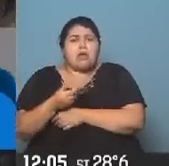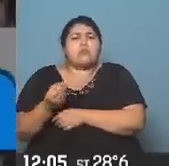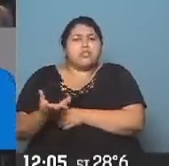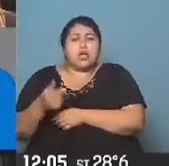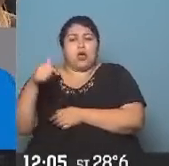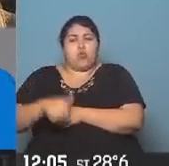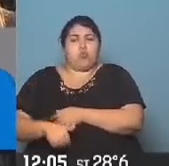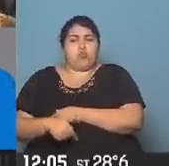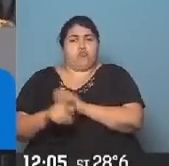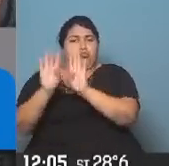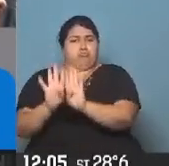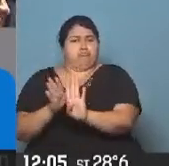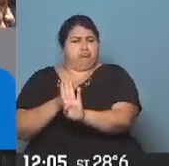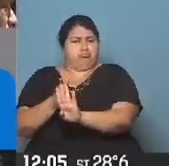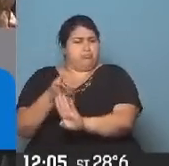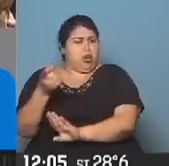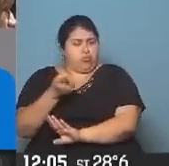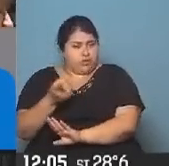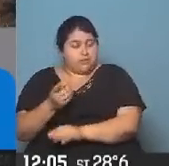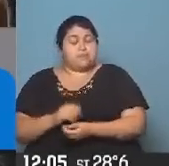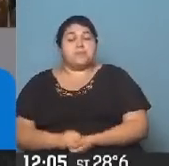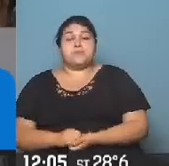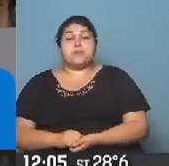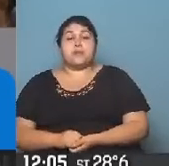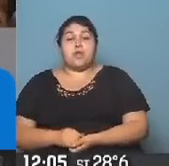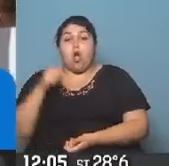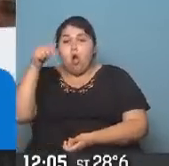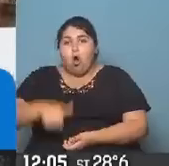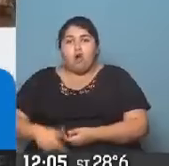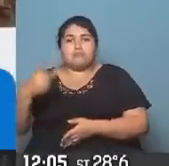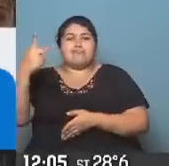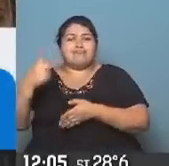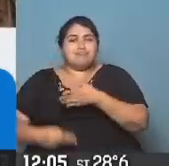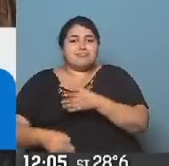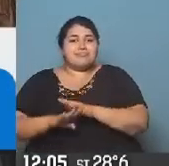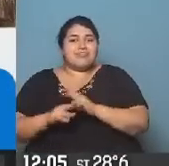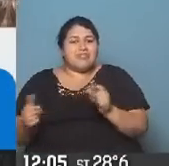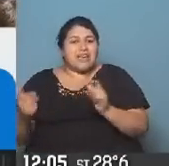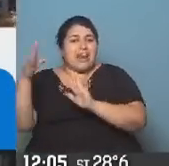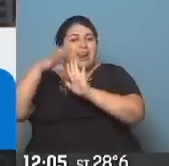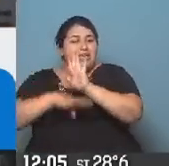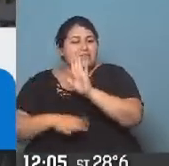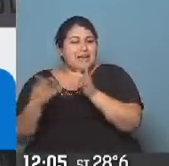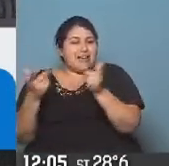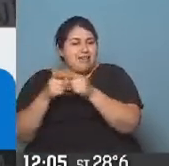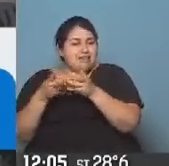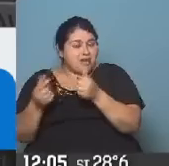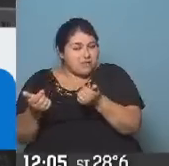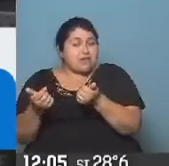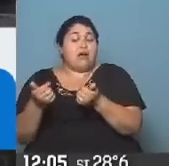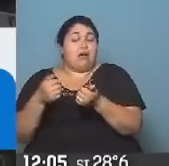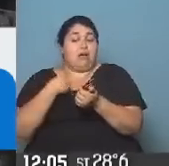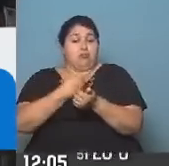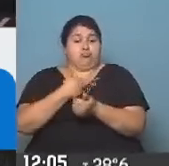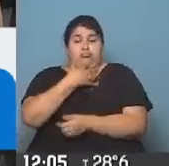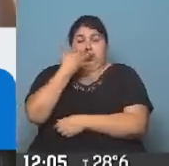el ingreso a la sede sindical de aquí de Buenos Aires. Porque hoy se vencen los mandatos del sindicato, de toda la lista. Nosotros entendemos que